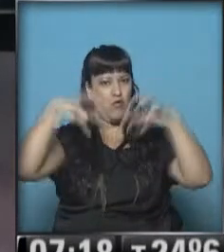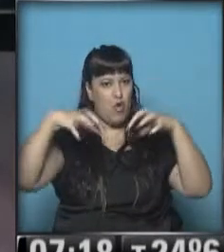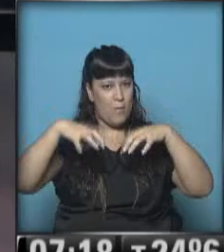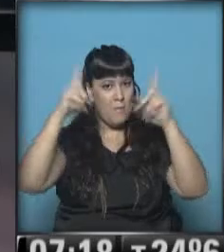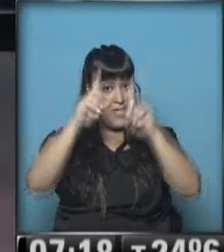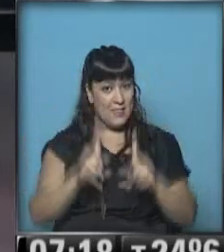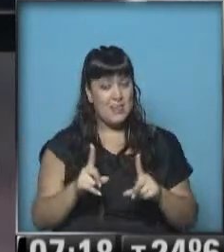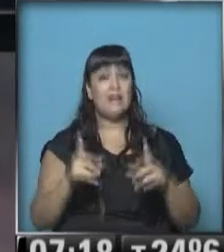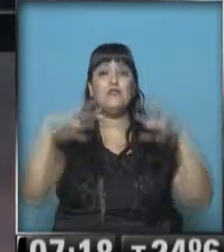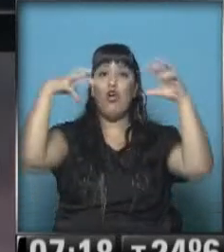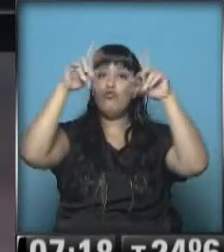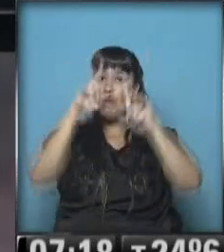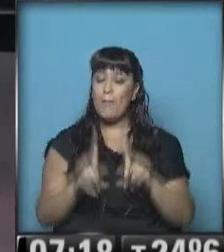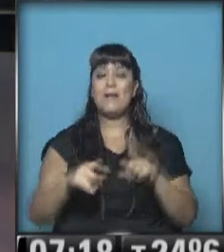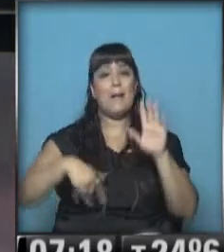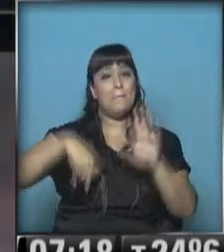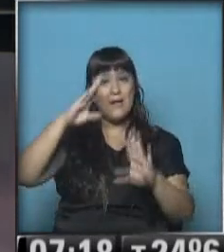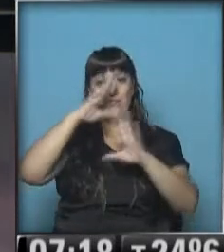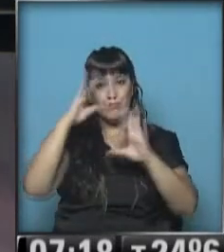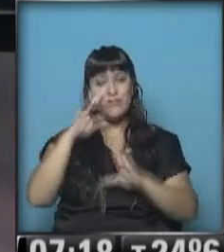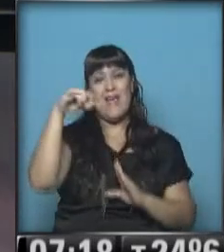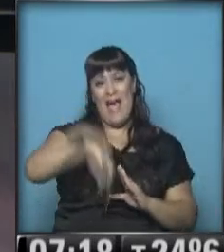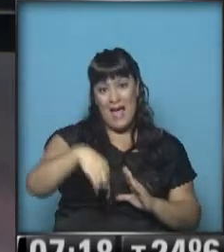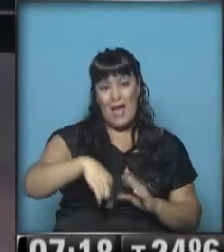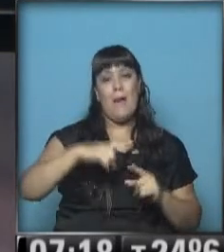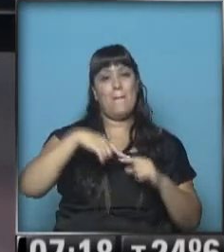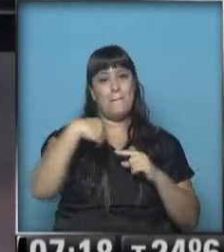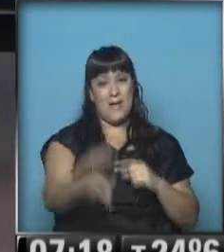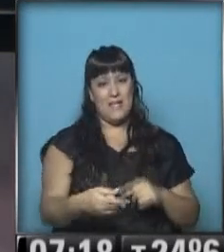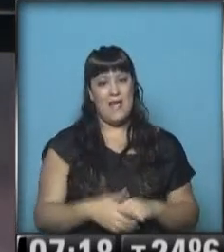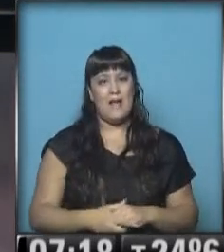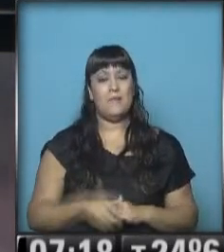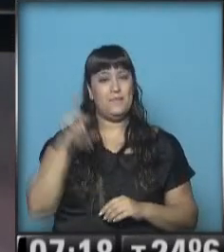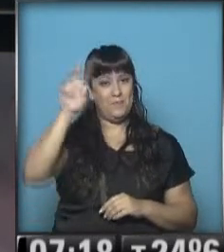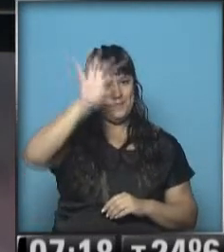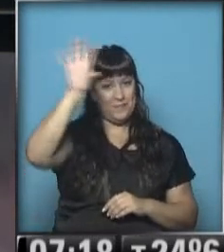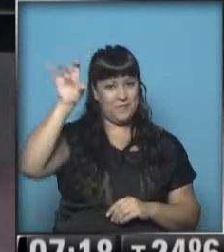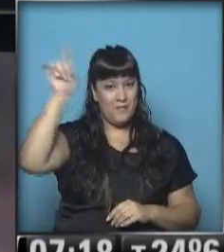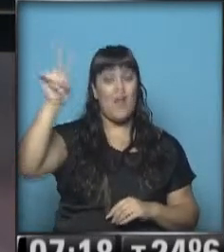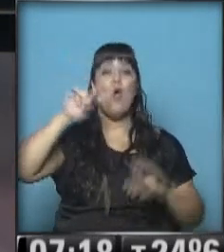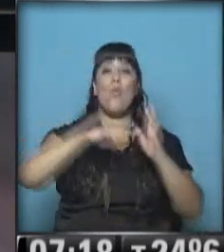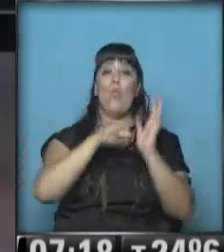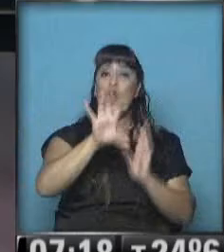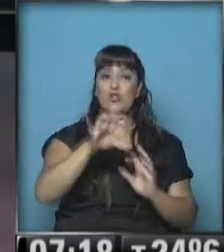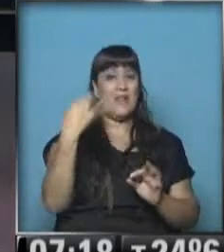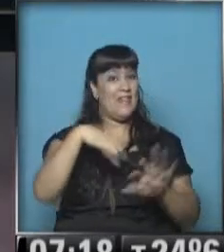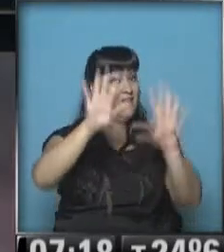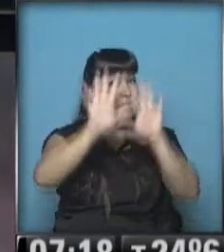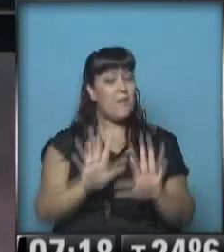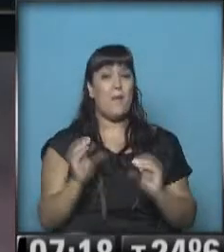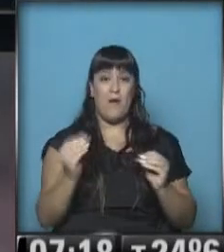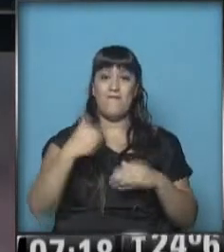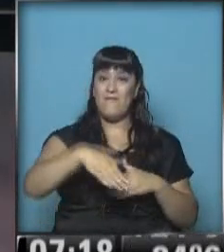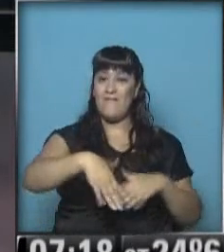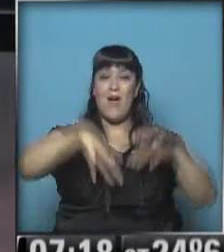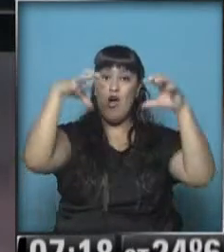Las tormentas y las lluvias más fuertes llegarán aquí mañana. Para la ciudad de Buenos Aires, prepárese que se viene la